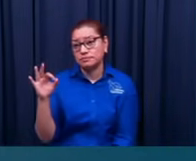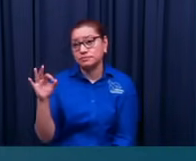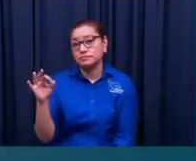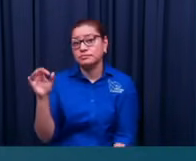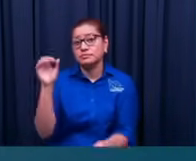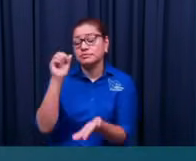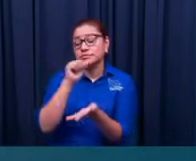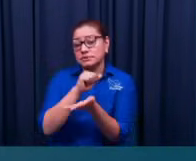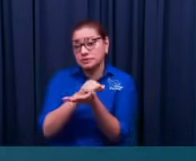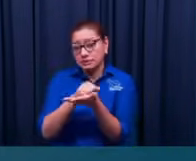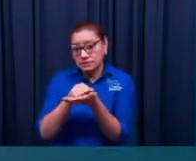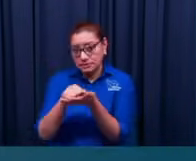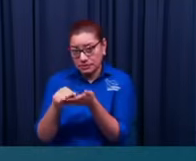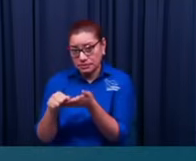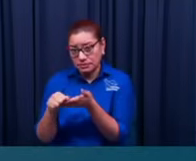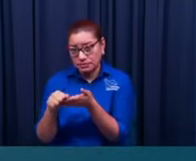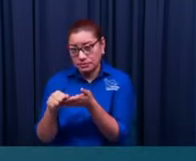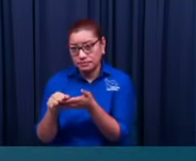son santos.